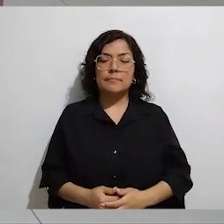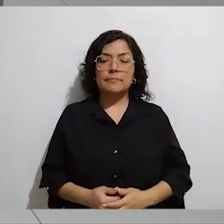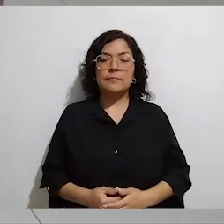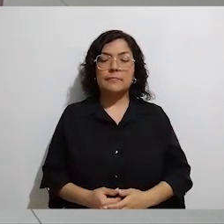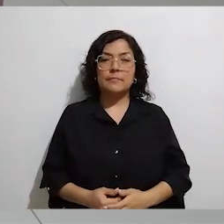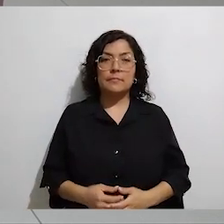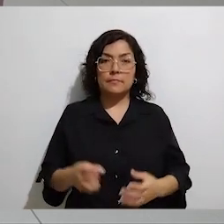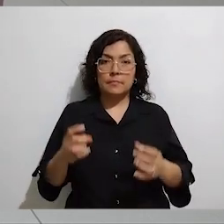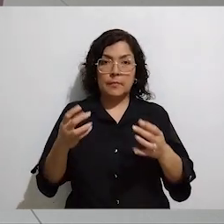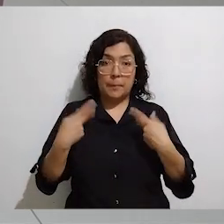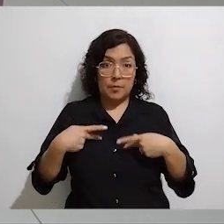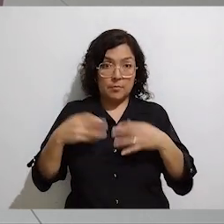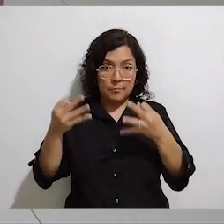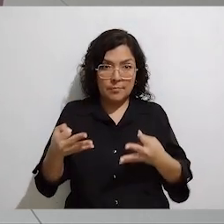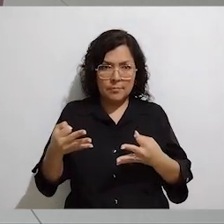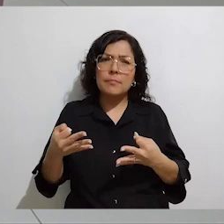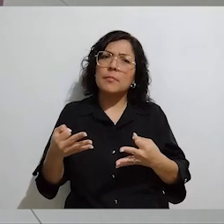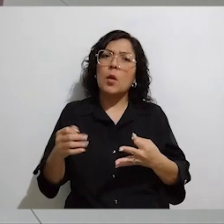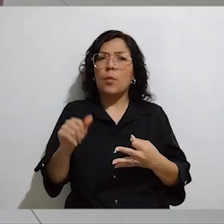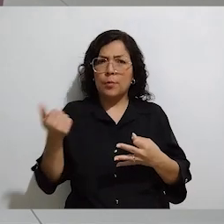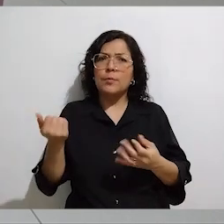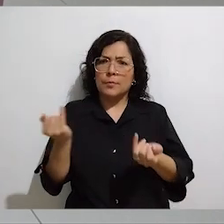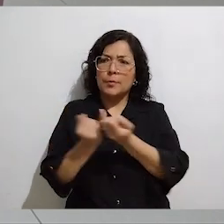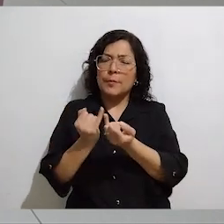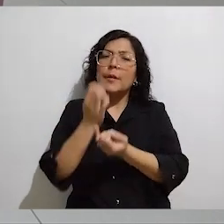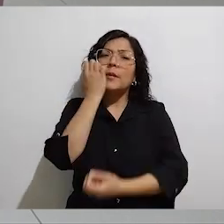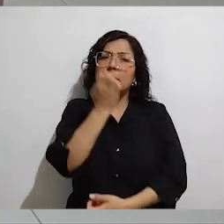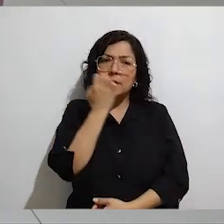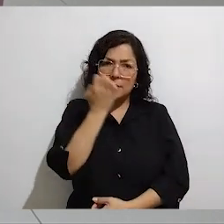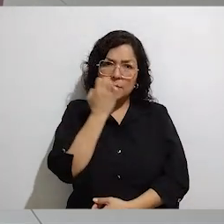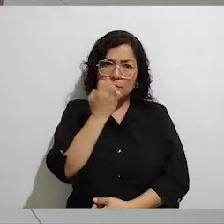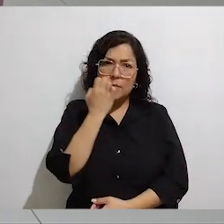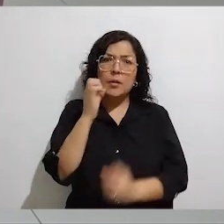solamente la ciudadanía, personas físicas, sino también instituciones